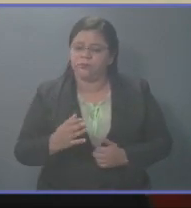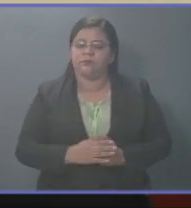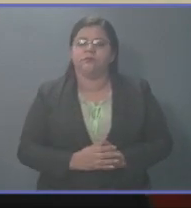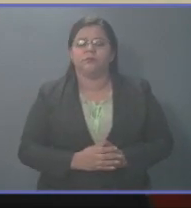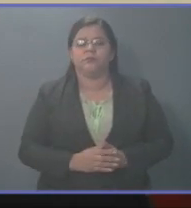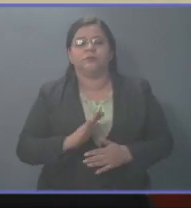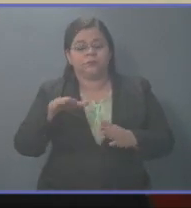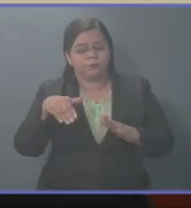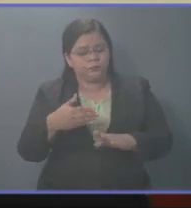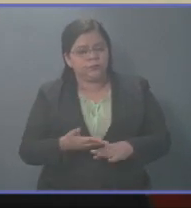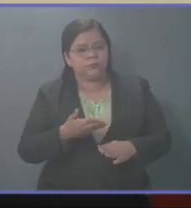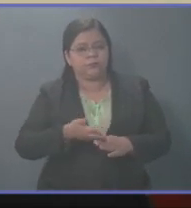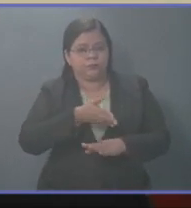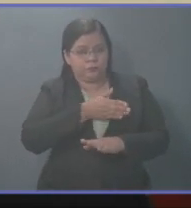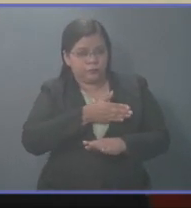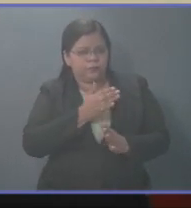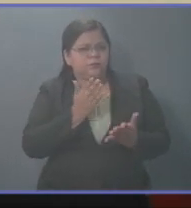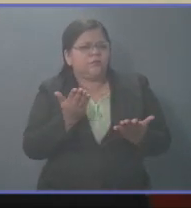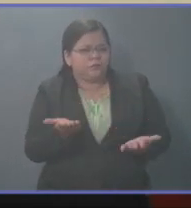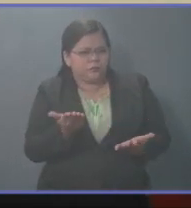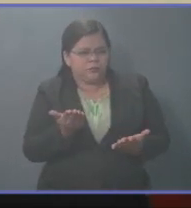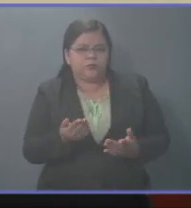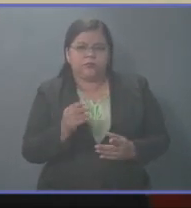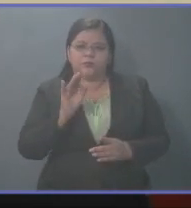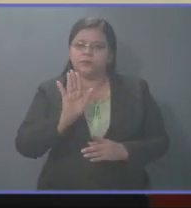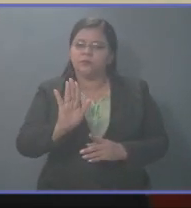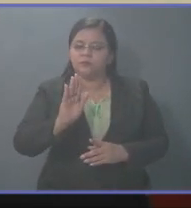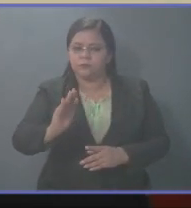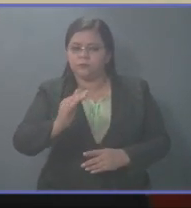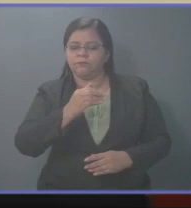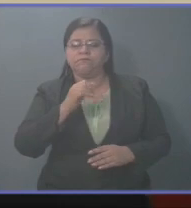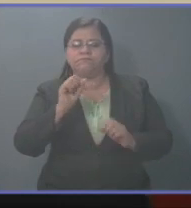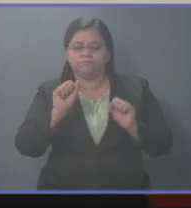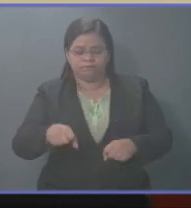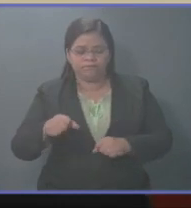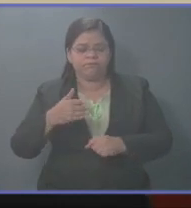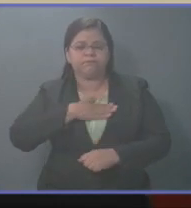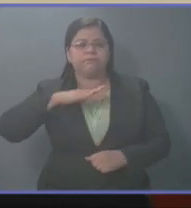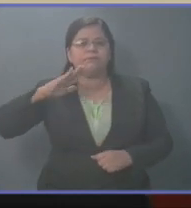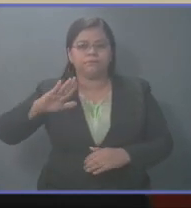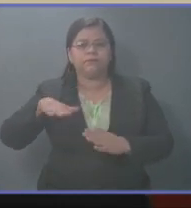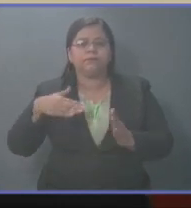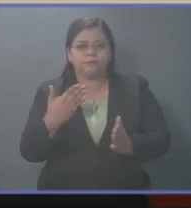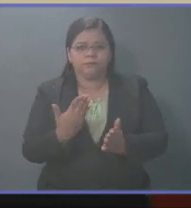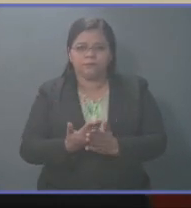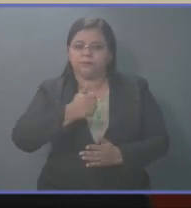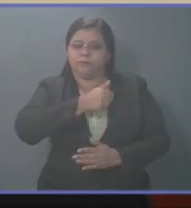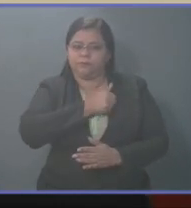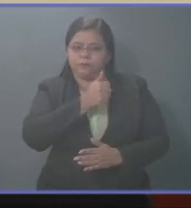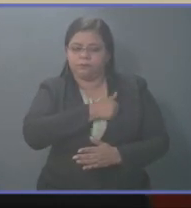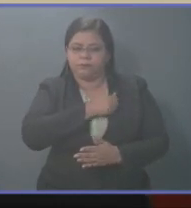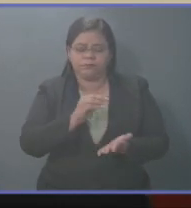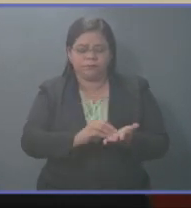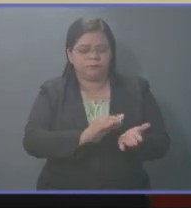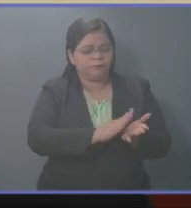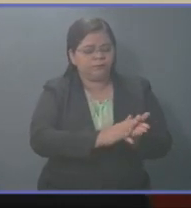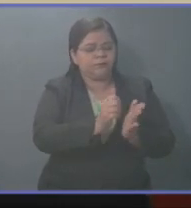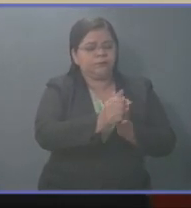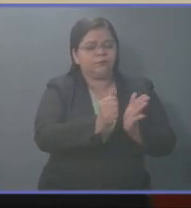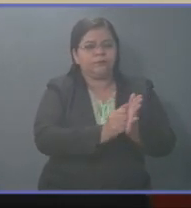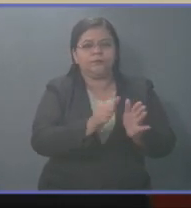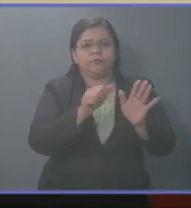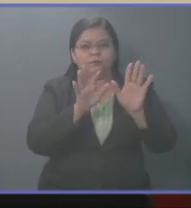Lo anterior, con el objeto que su digna autoridad cumpla a su vez con la atribución establecida en el artículo